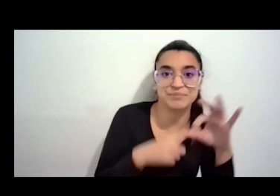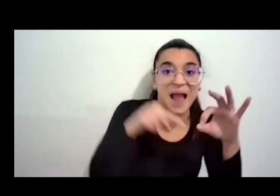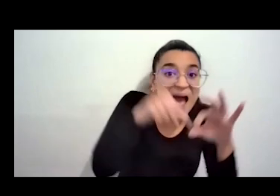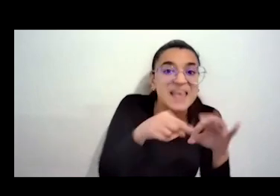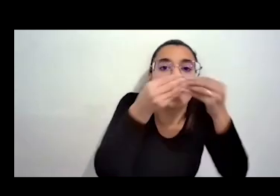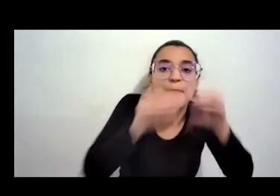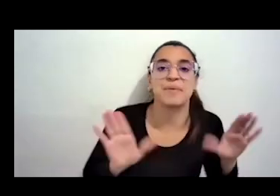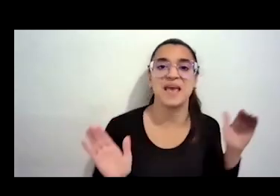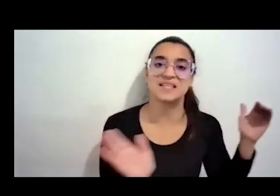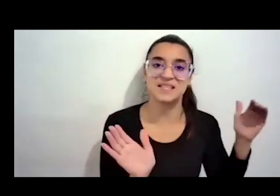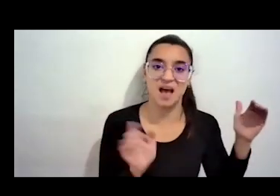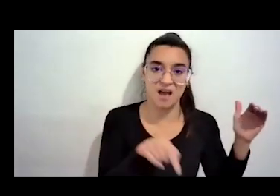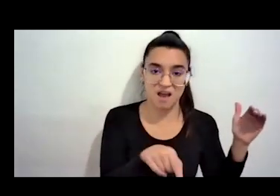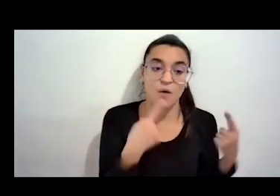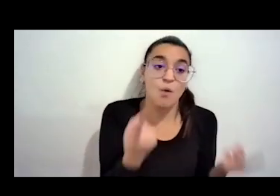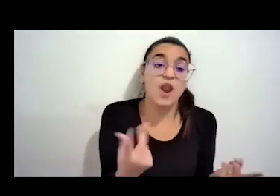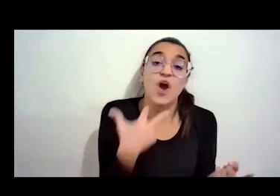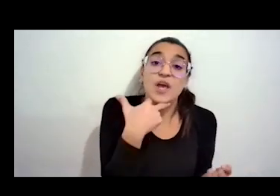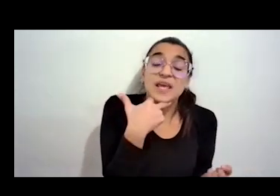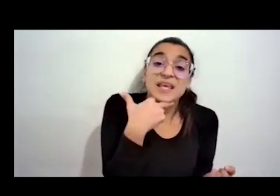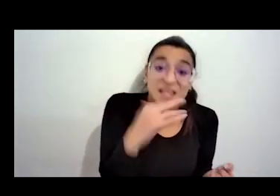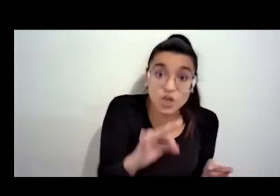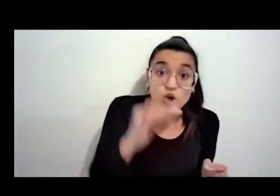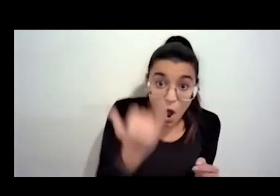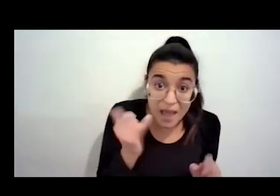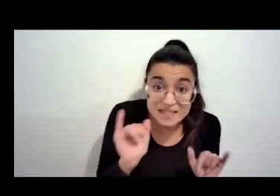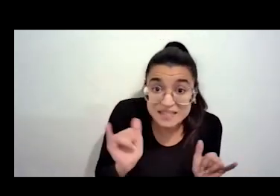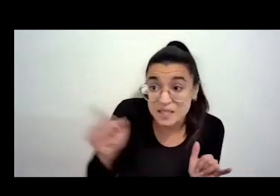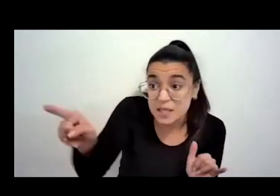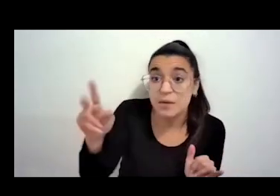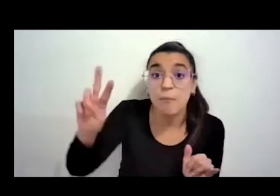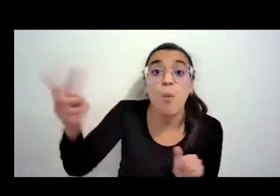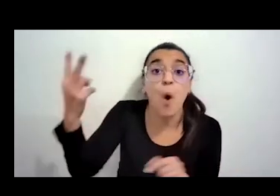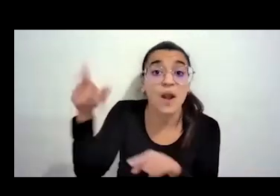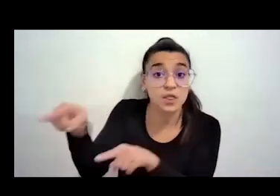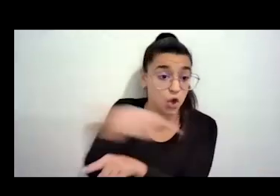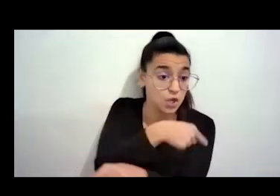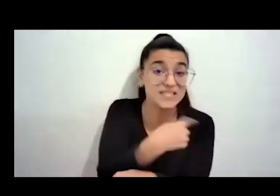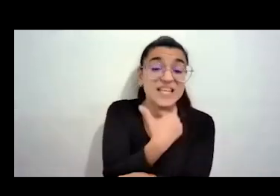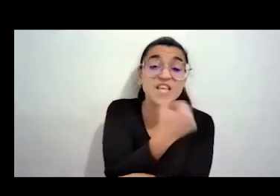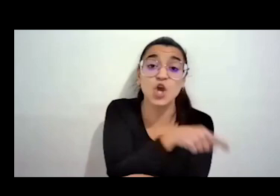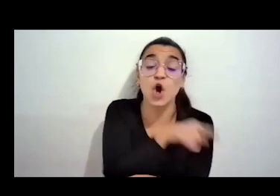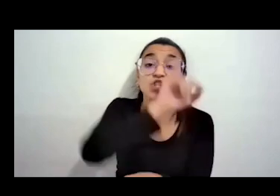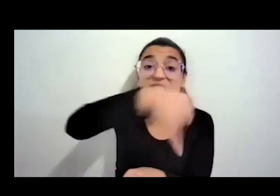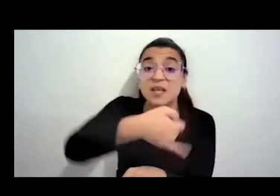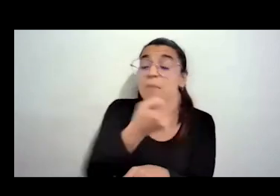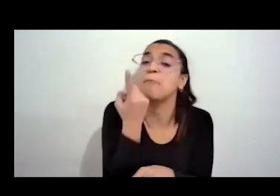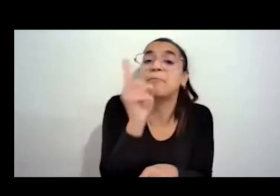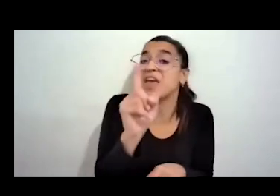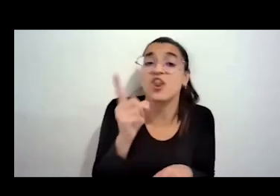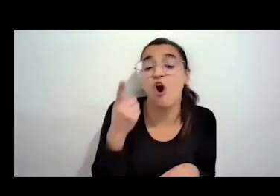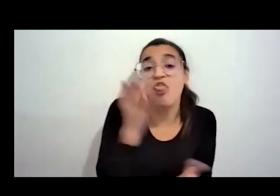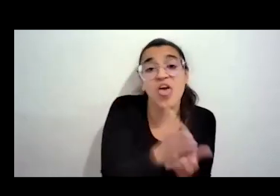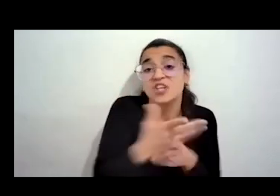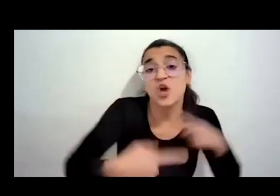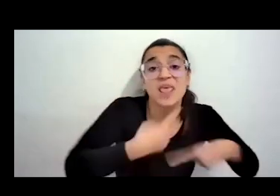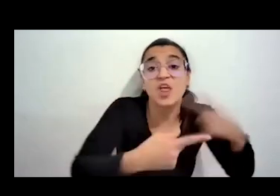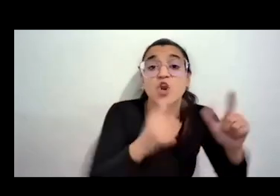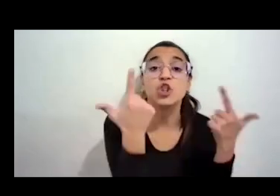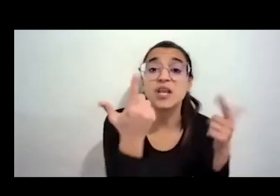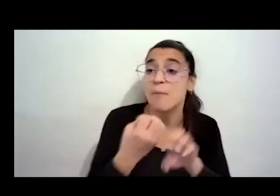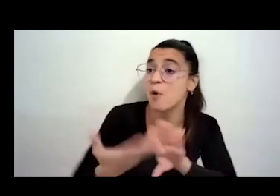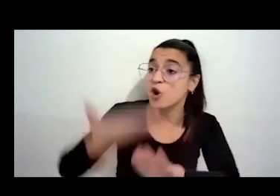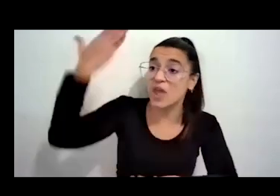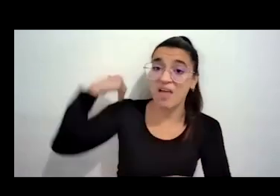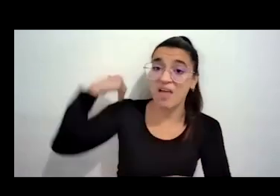persona, aún hijo del fallecido, no tenía derecho hereditario, en tanto no tenía capacidad para